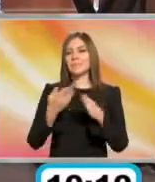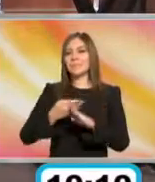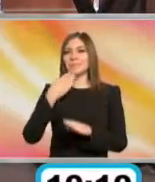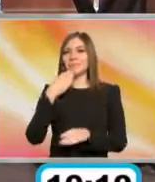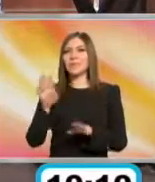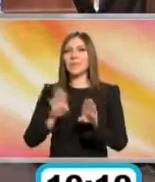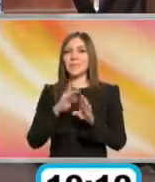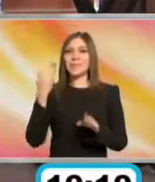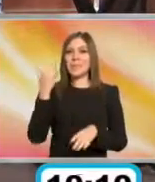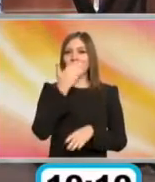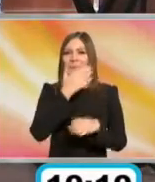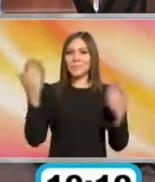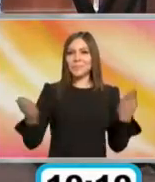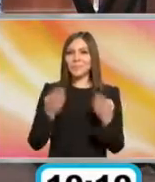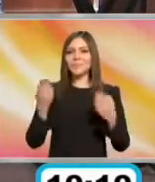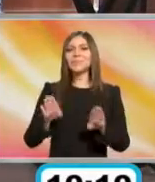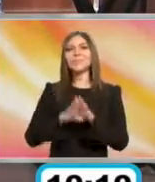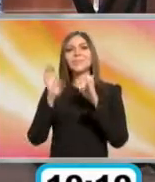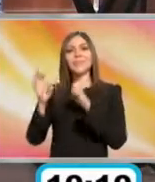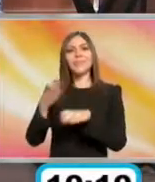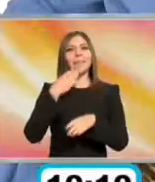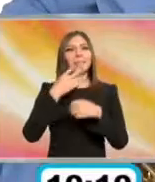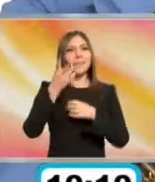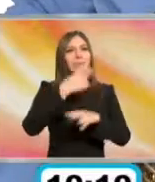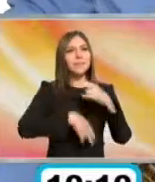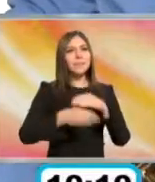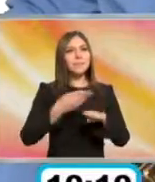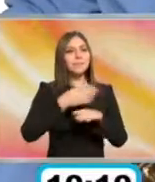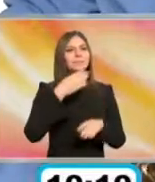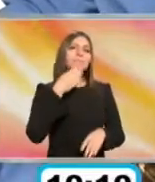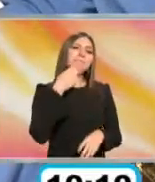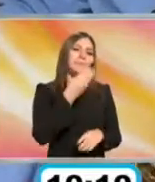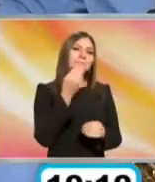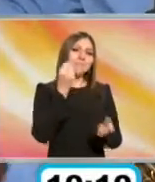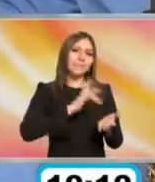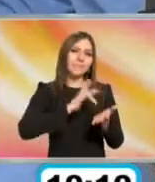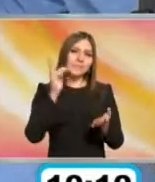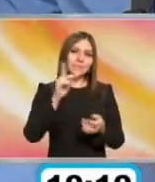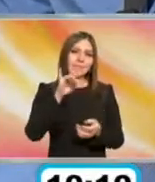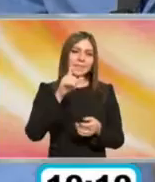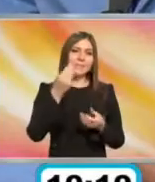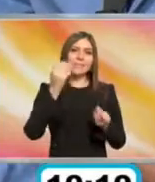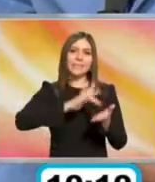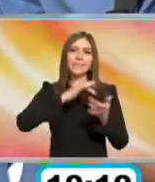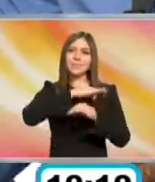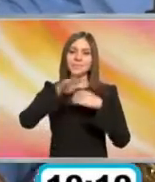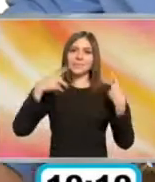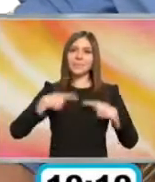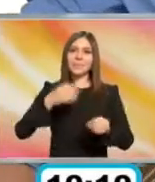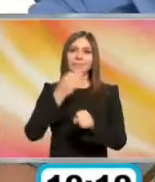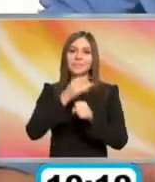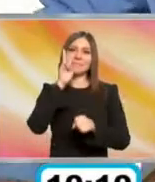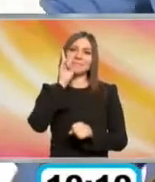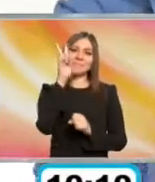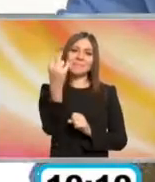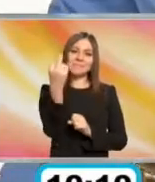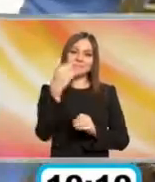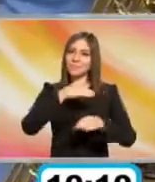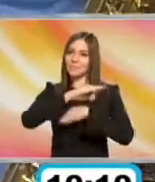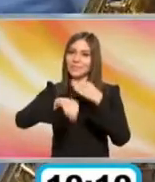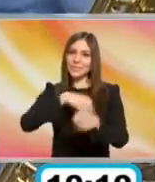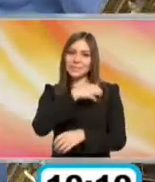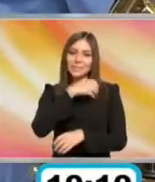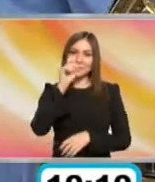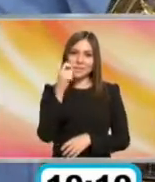Sabor. ¿Cómo están, muchachos? Bienvenidos. Muy bien, mi querido Daniel, muchas gracias. Gracias a todo el bonito público que nos está viendo en este momento, a todo Capital